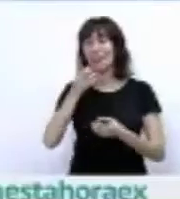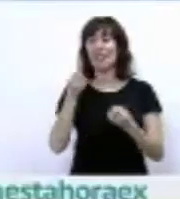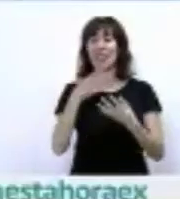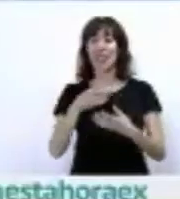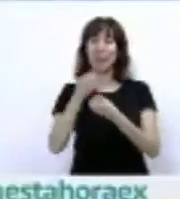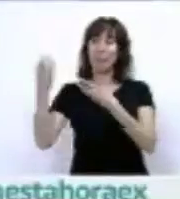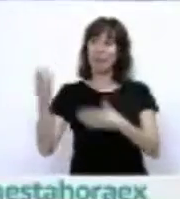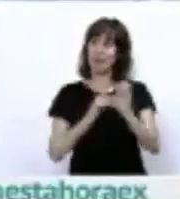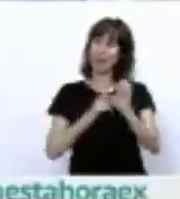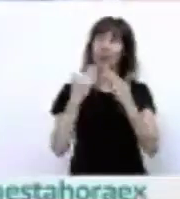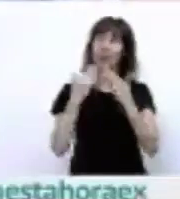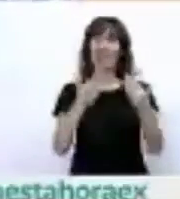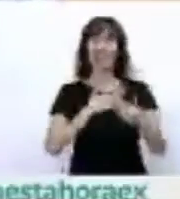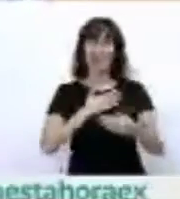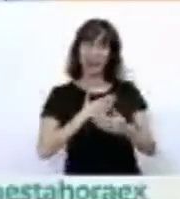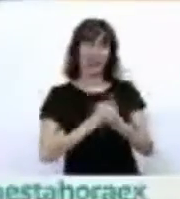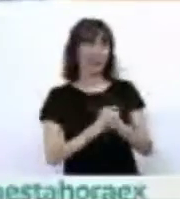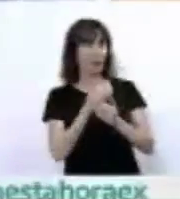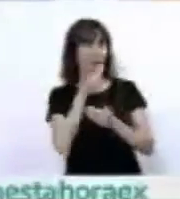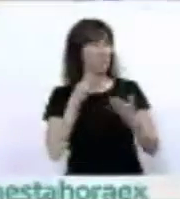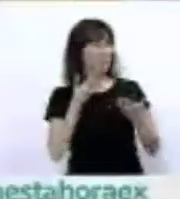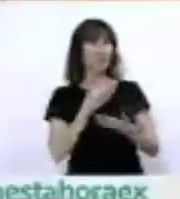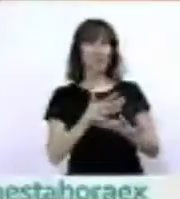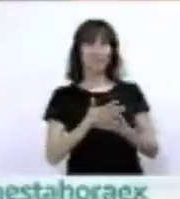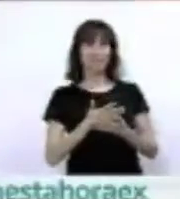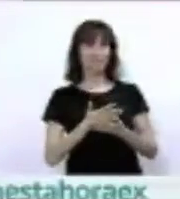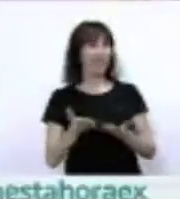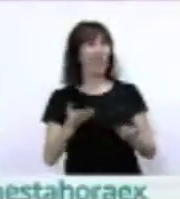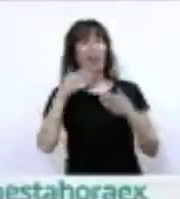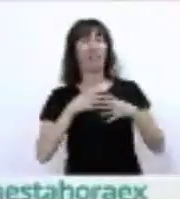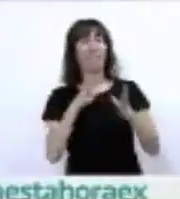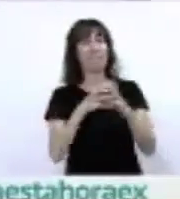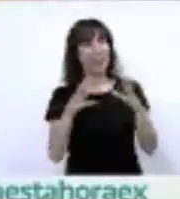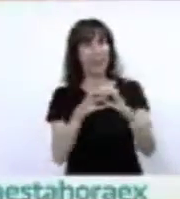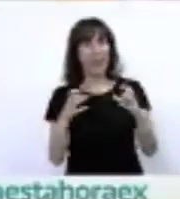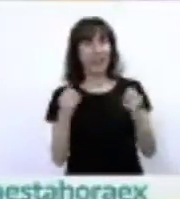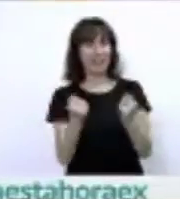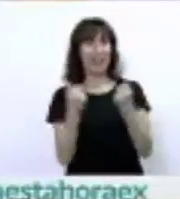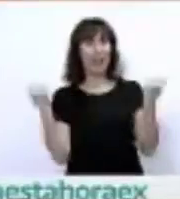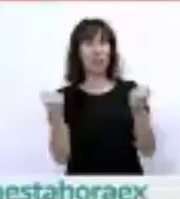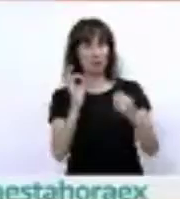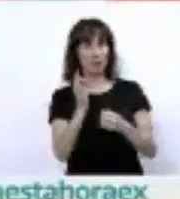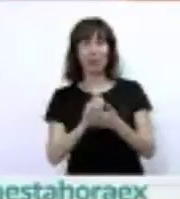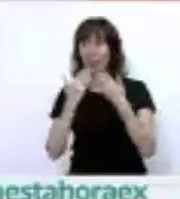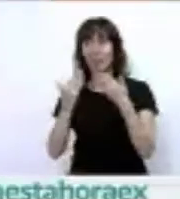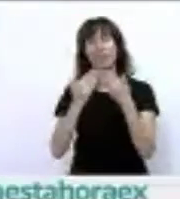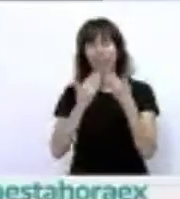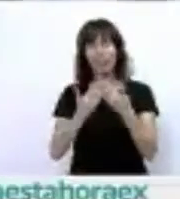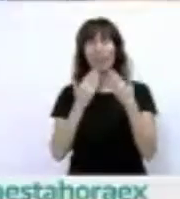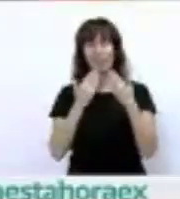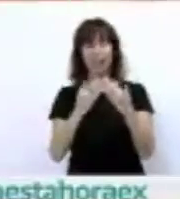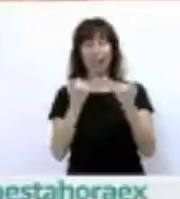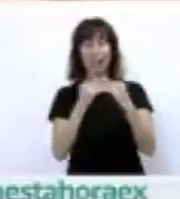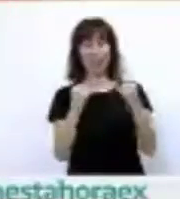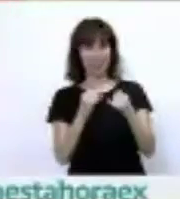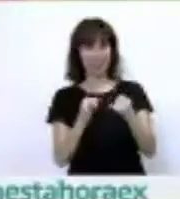Extremadura. Muchas gracias, un placer. Qué maravilla, poder por fin actuar, aunque sea con un público limitado, como decíamos, ¿verdad? Gracias al festival No